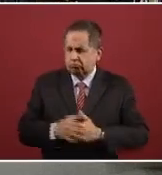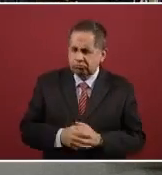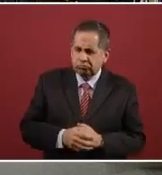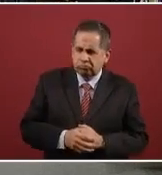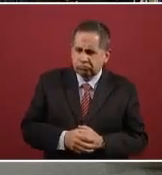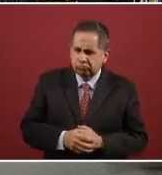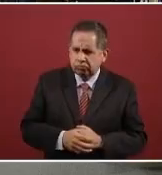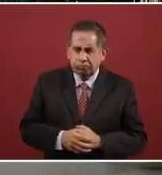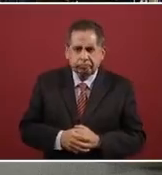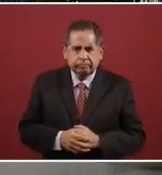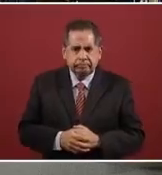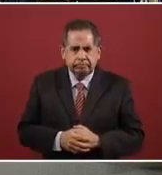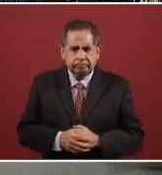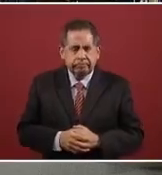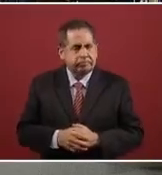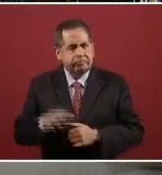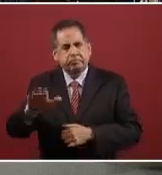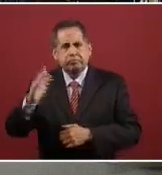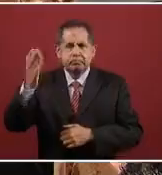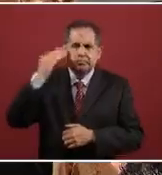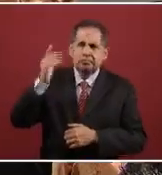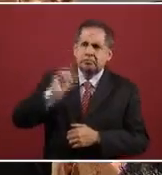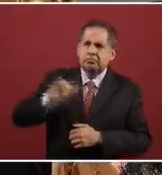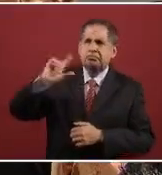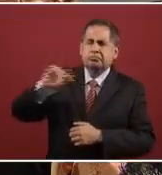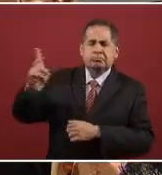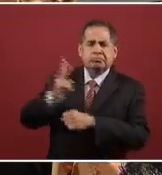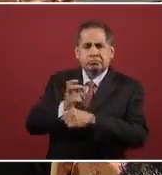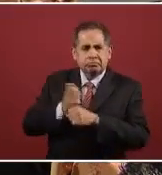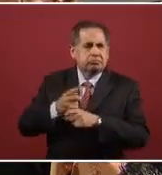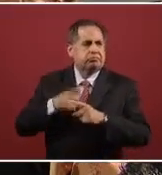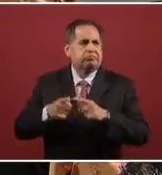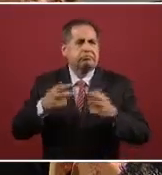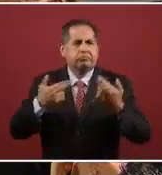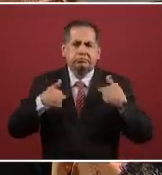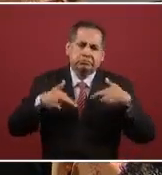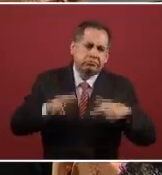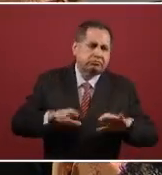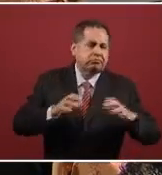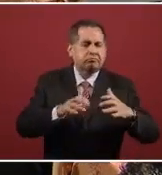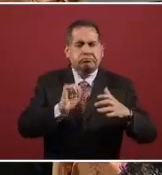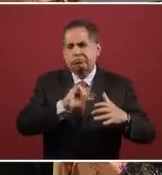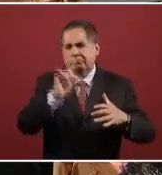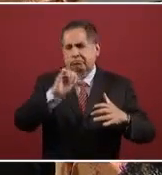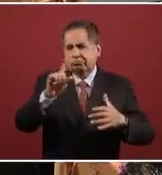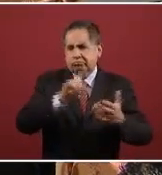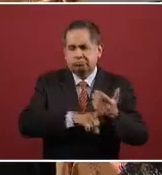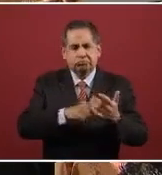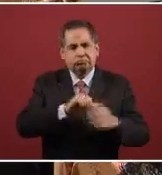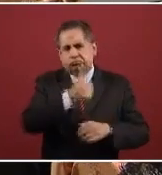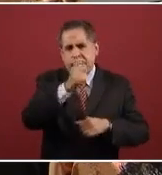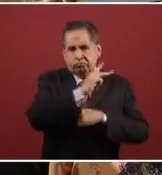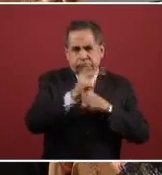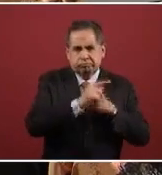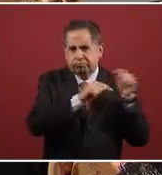A veces se invita a algún personaje al cuerpo diplomático acreditado en